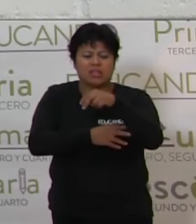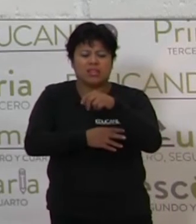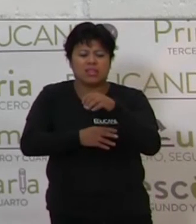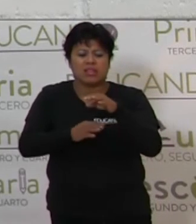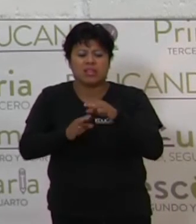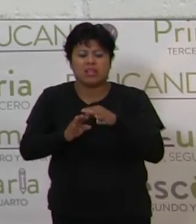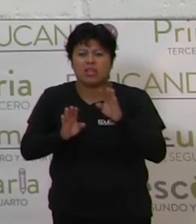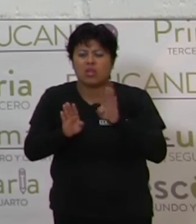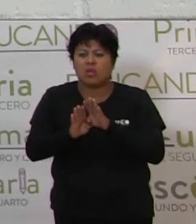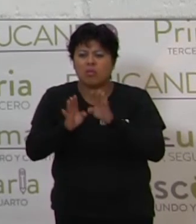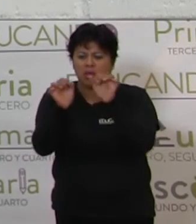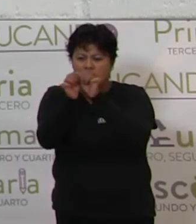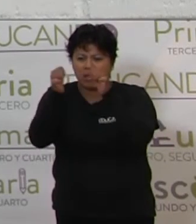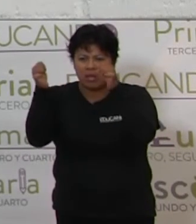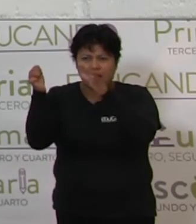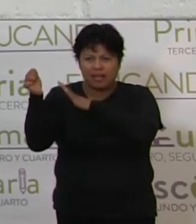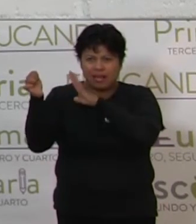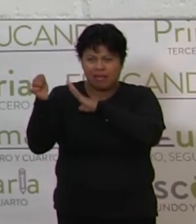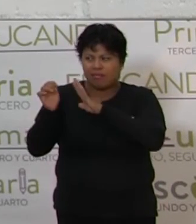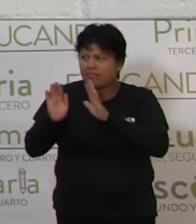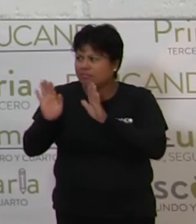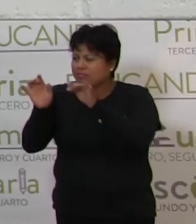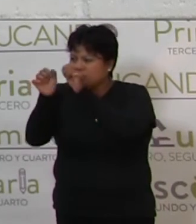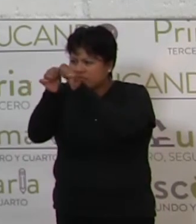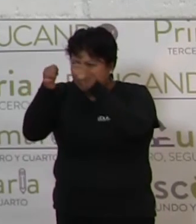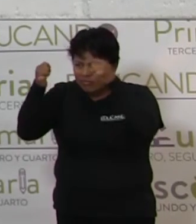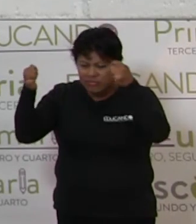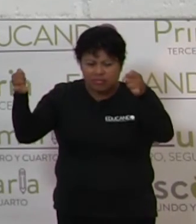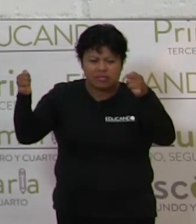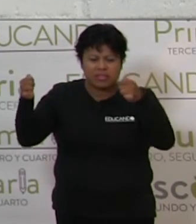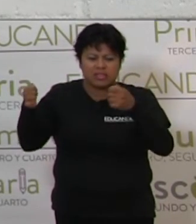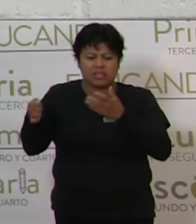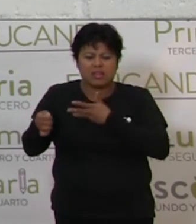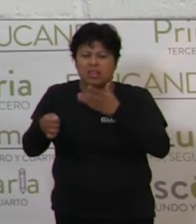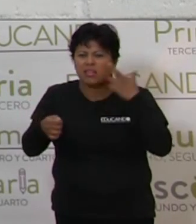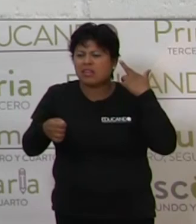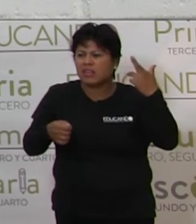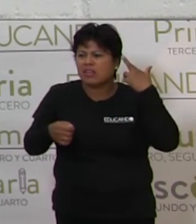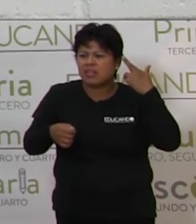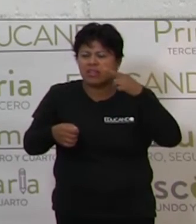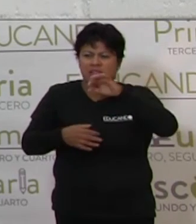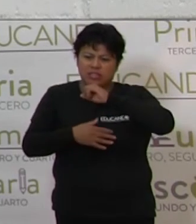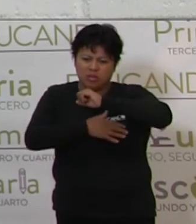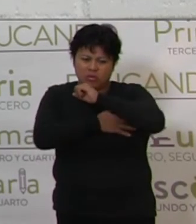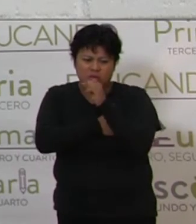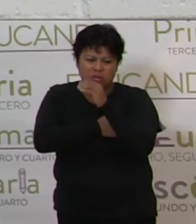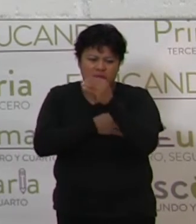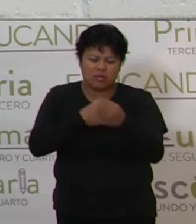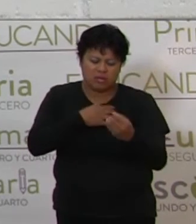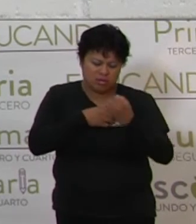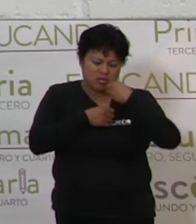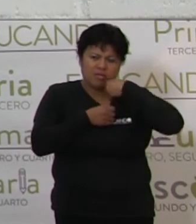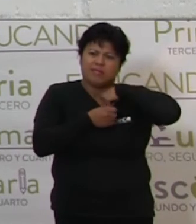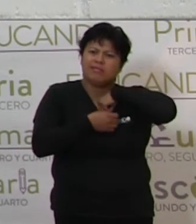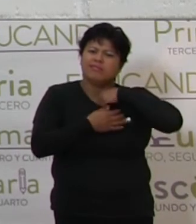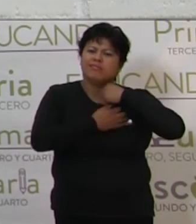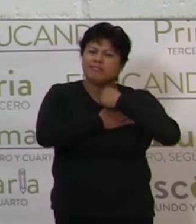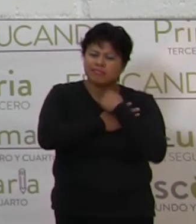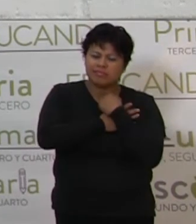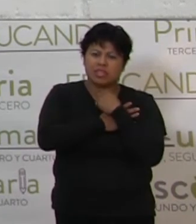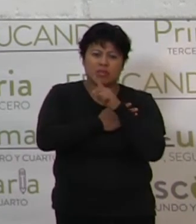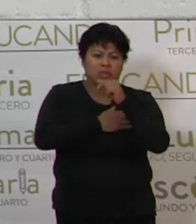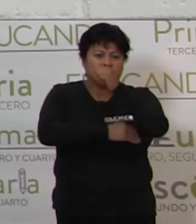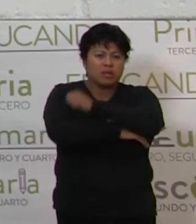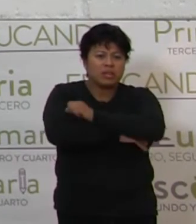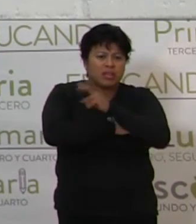una alacena pequeña que había en la pared. Sacó de ella algo que tintineaba y se lo guardó en el pecho de su camisón.